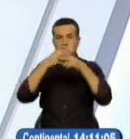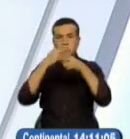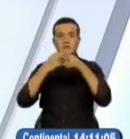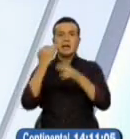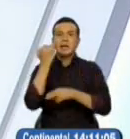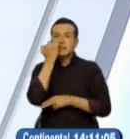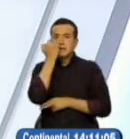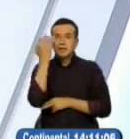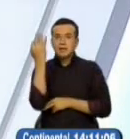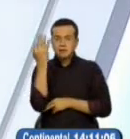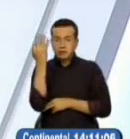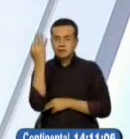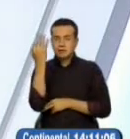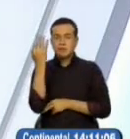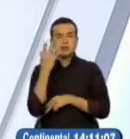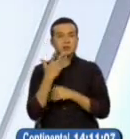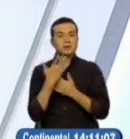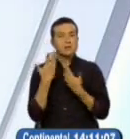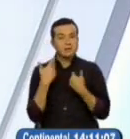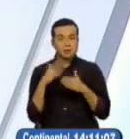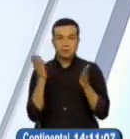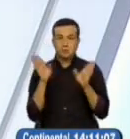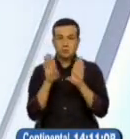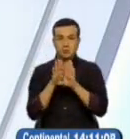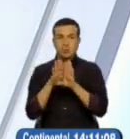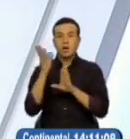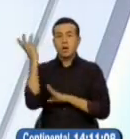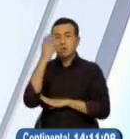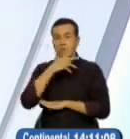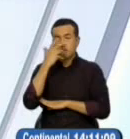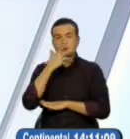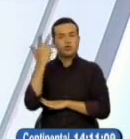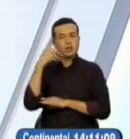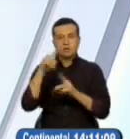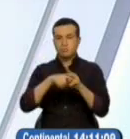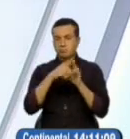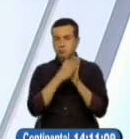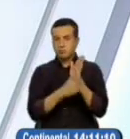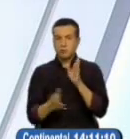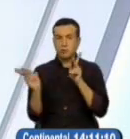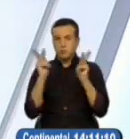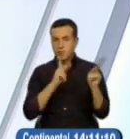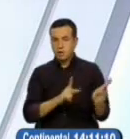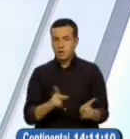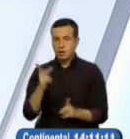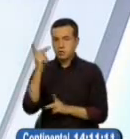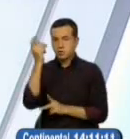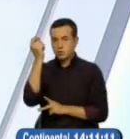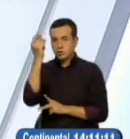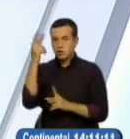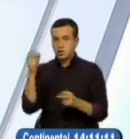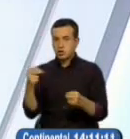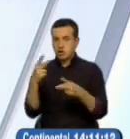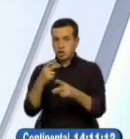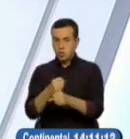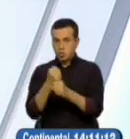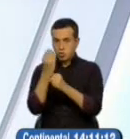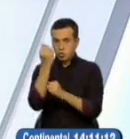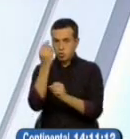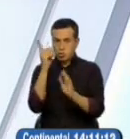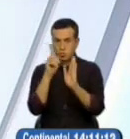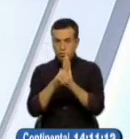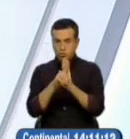Indígena Compañía Limitada, en la sucursal Ambato, activó el plan de seguro de depósitos para pagar a los más